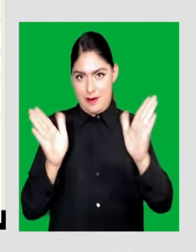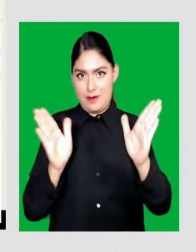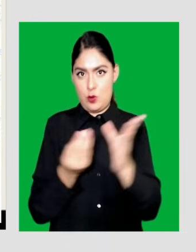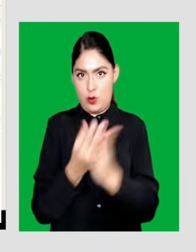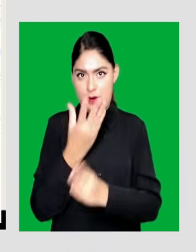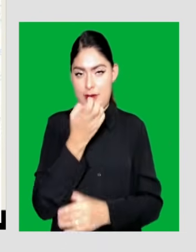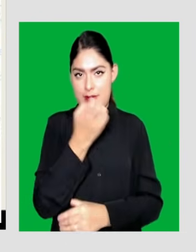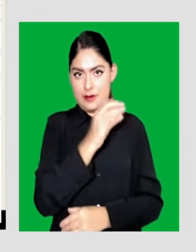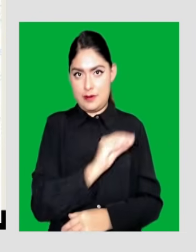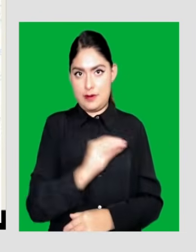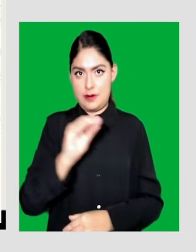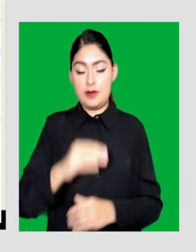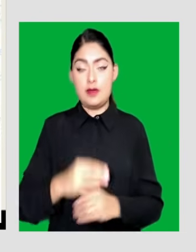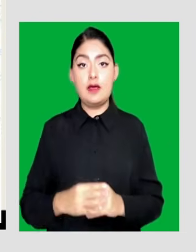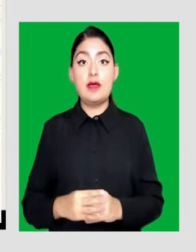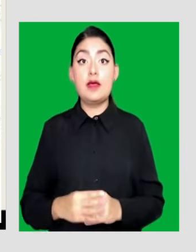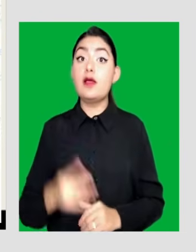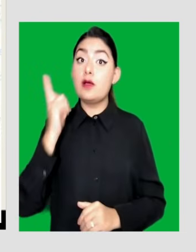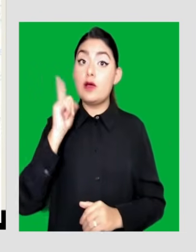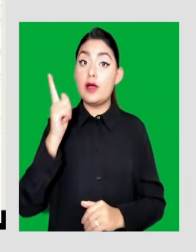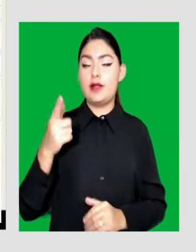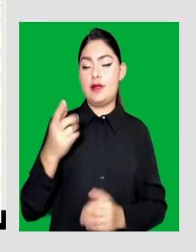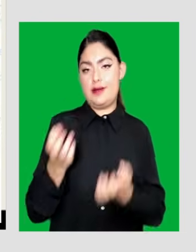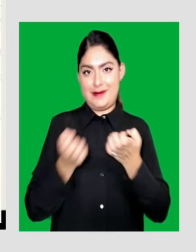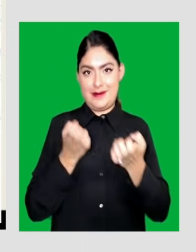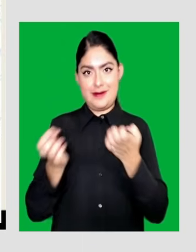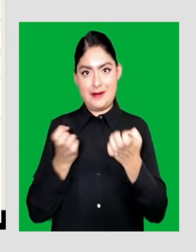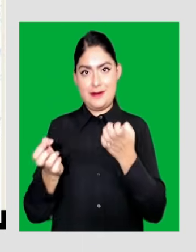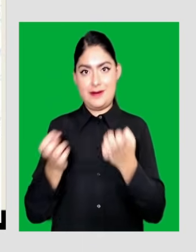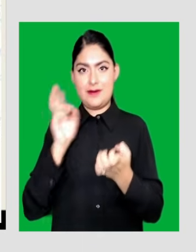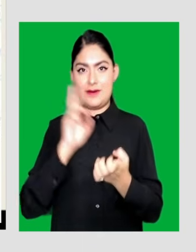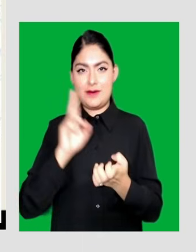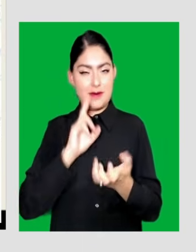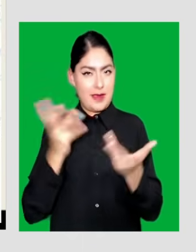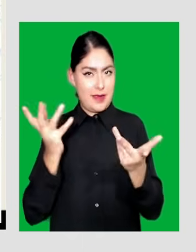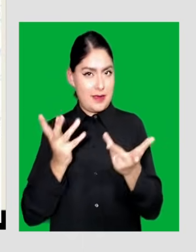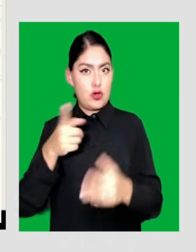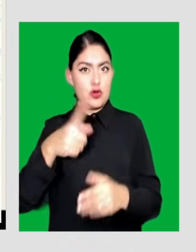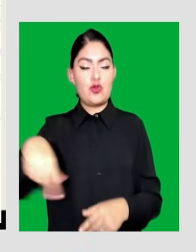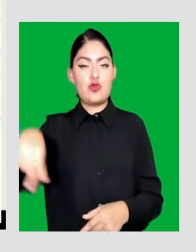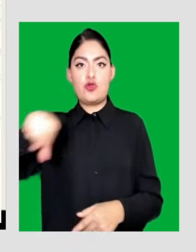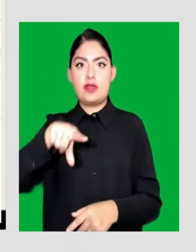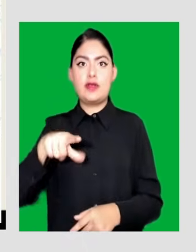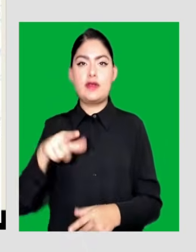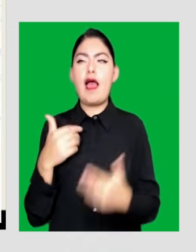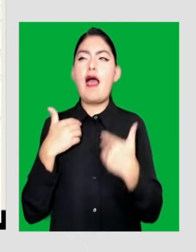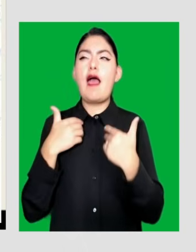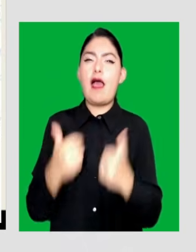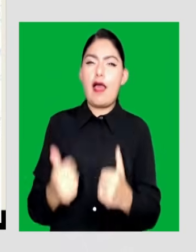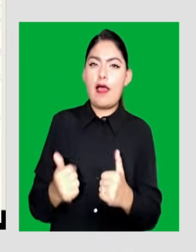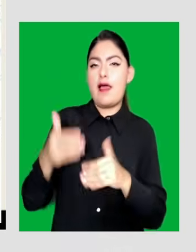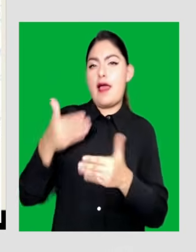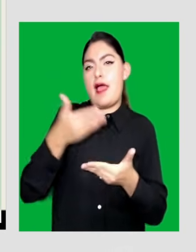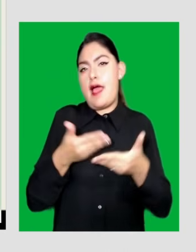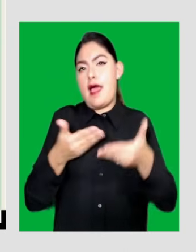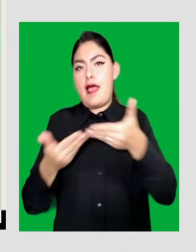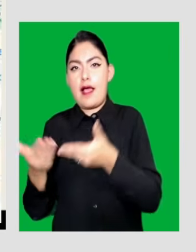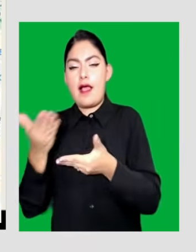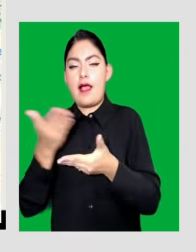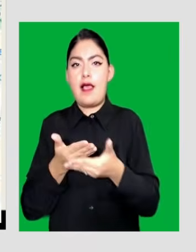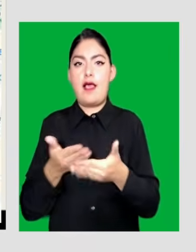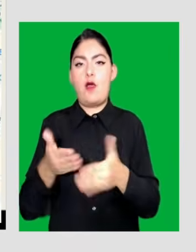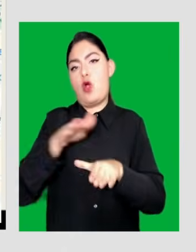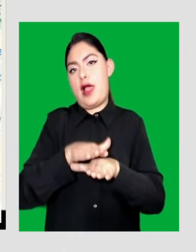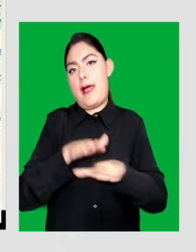archivo. Como podemos ver, ya se descargó un archivo. Vamos a buscarlo donde se encuentre y vamos